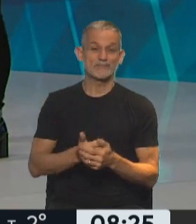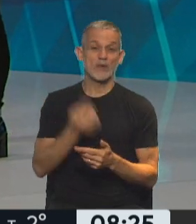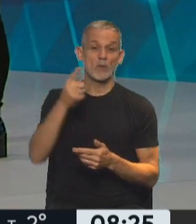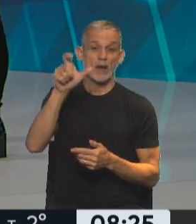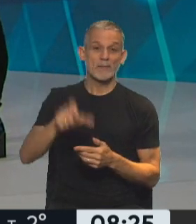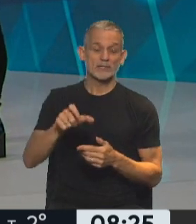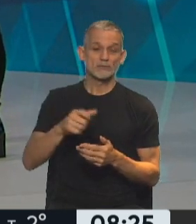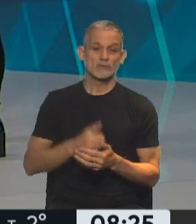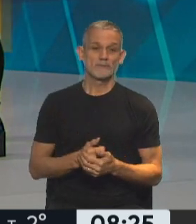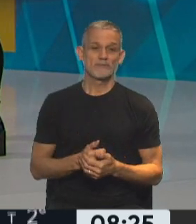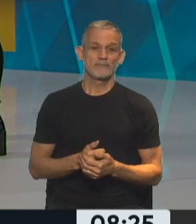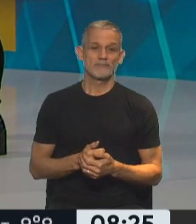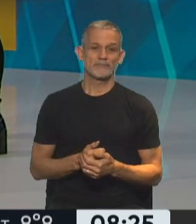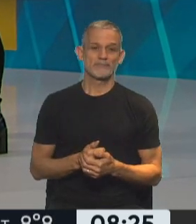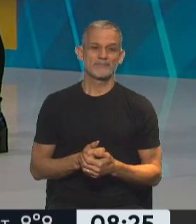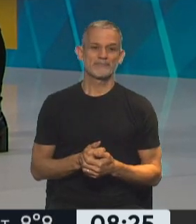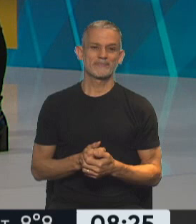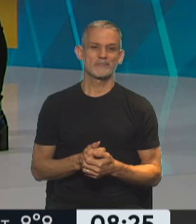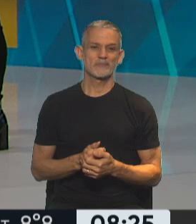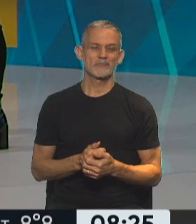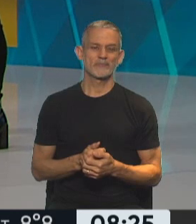haciendo el cover de Eduardo. Ahí está.